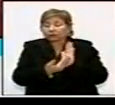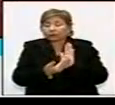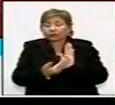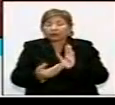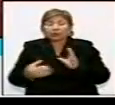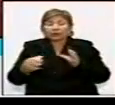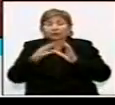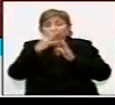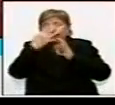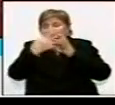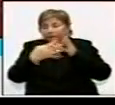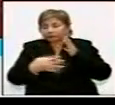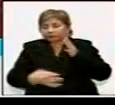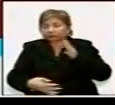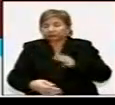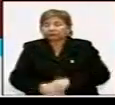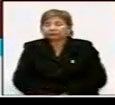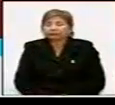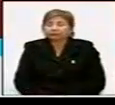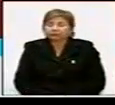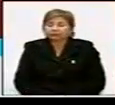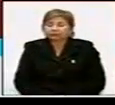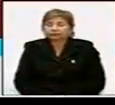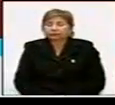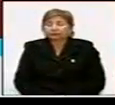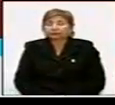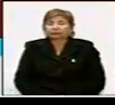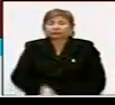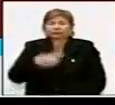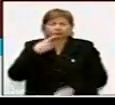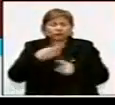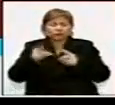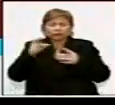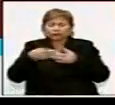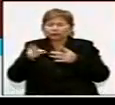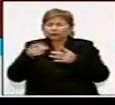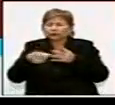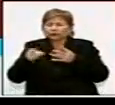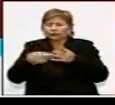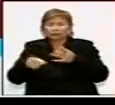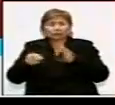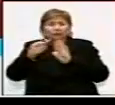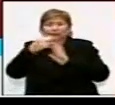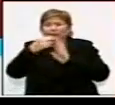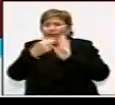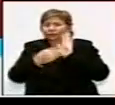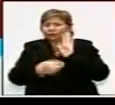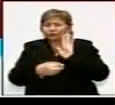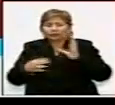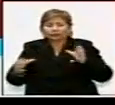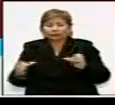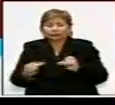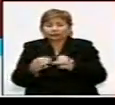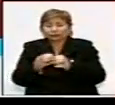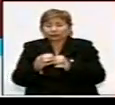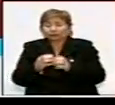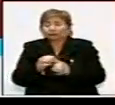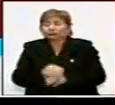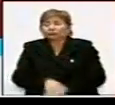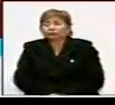panel electrónico o los están observando son varios los proyectos en conjunto